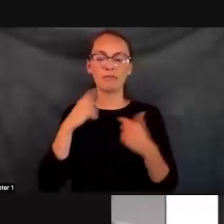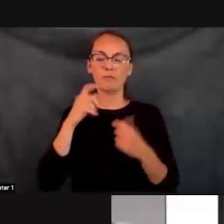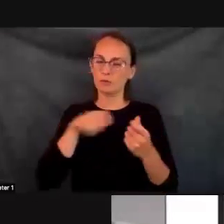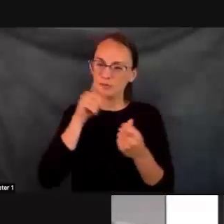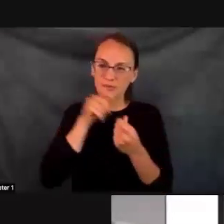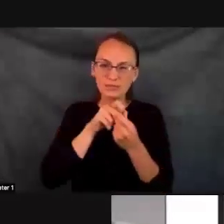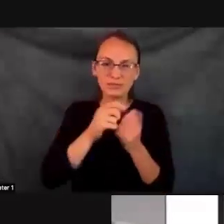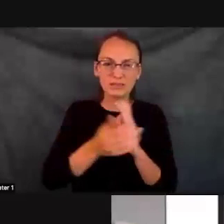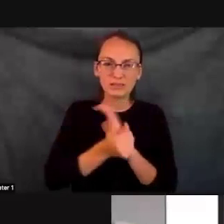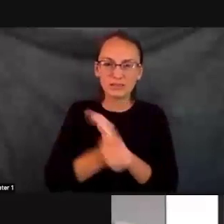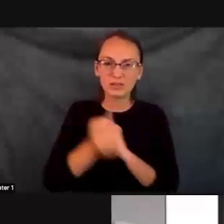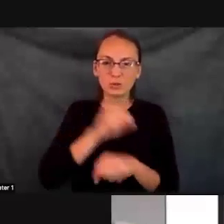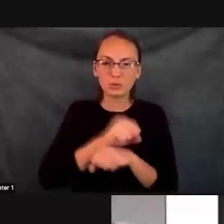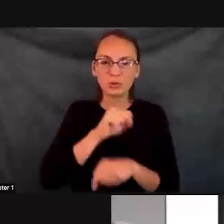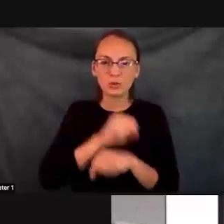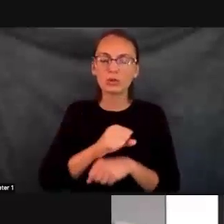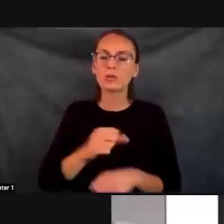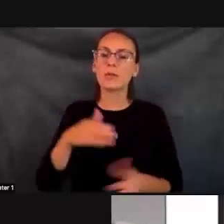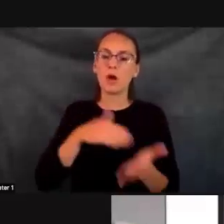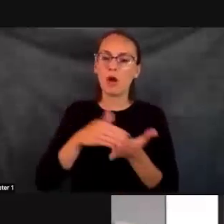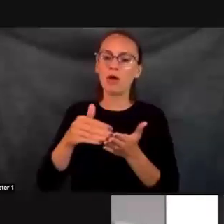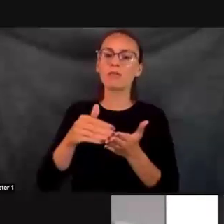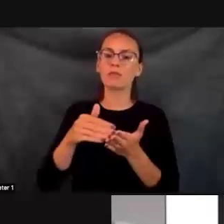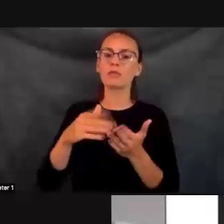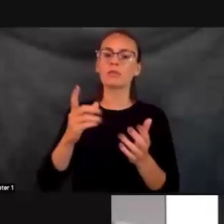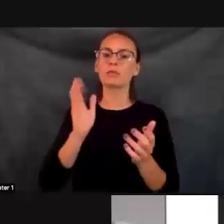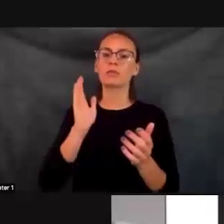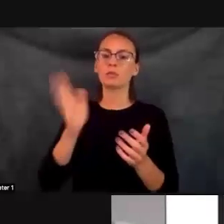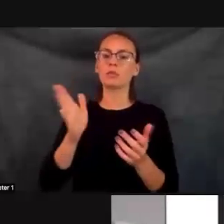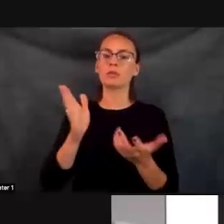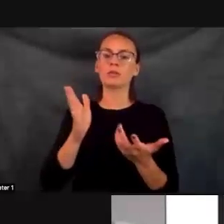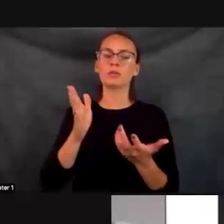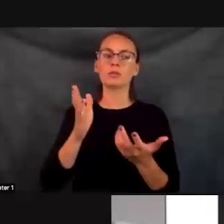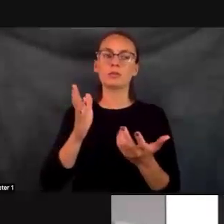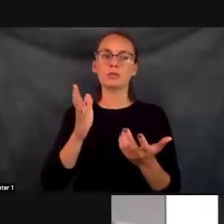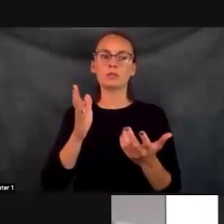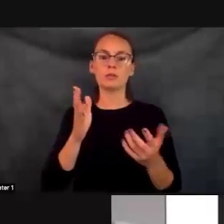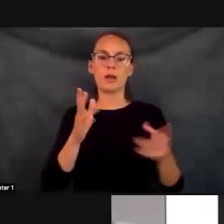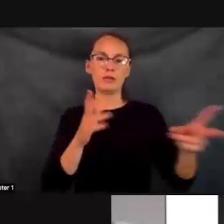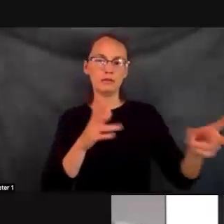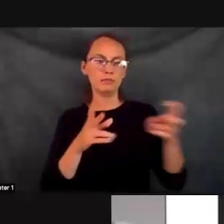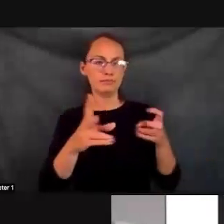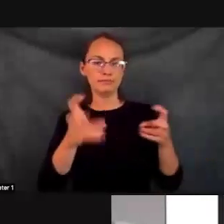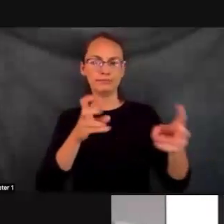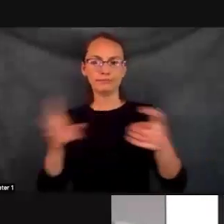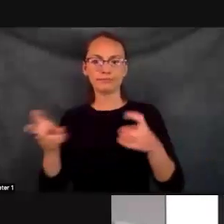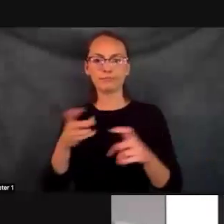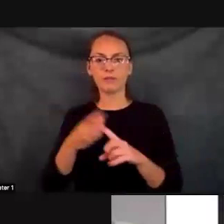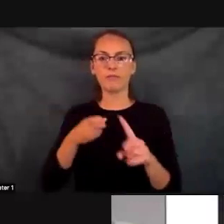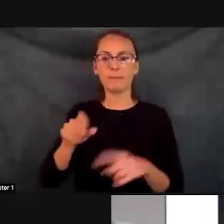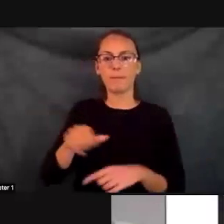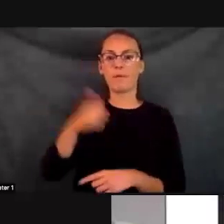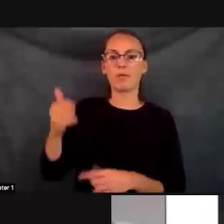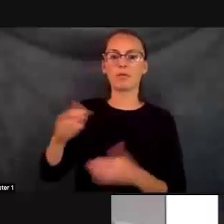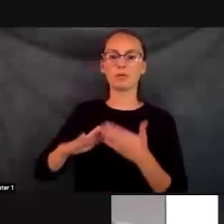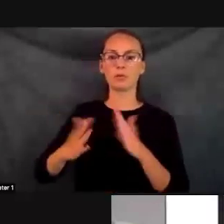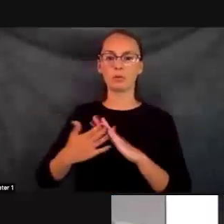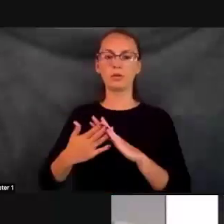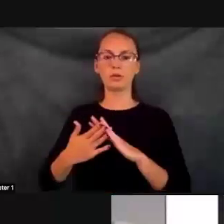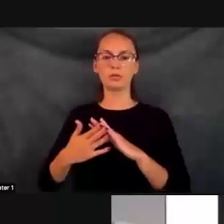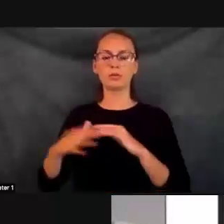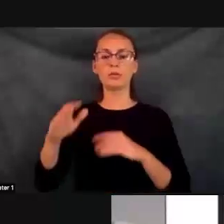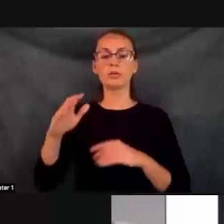Tenemos que contratar a trabajadores con capacidades específicas que muchas veces vengan de otras